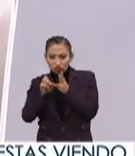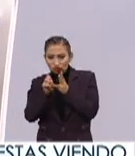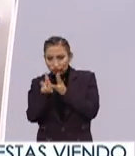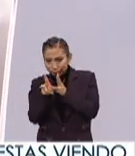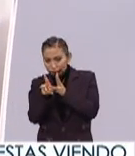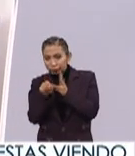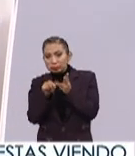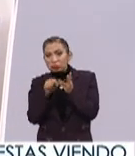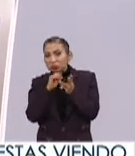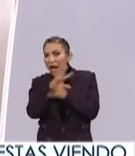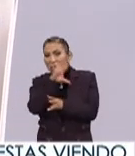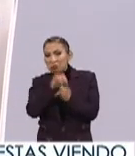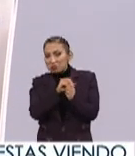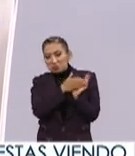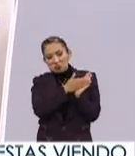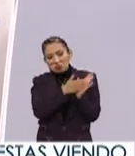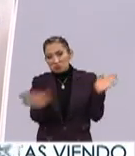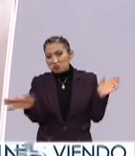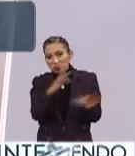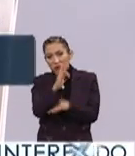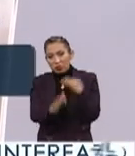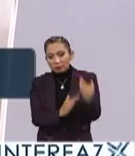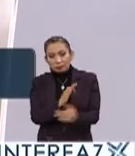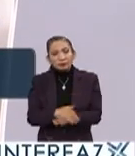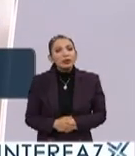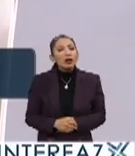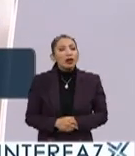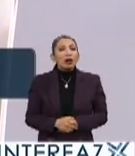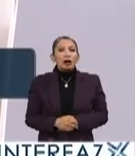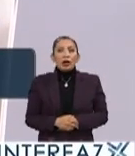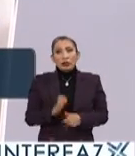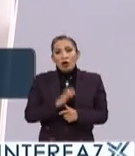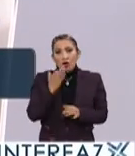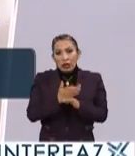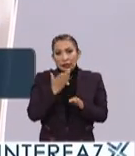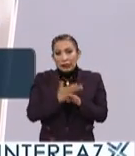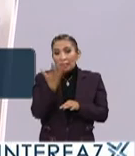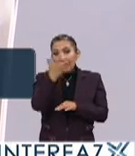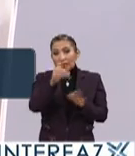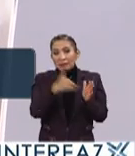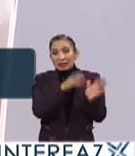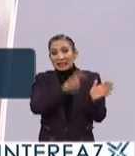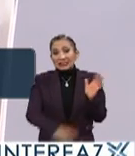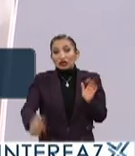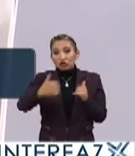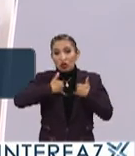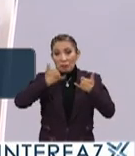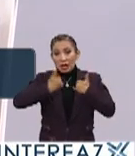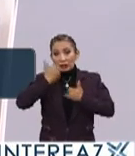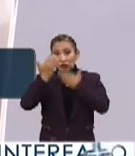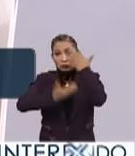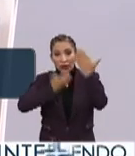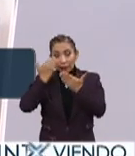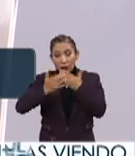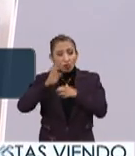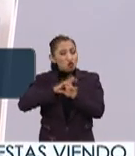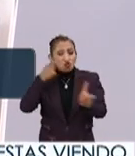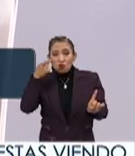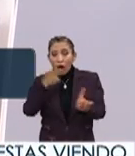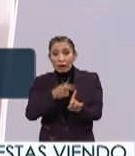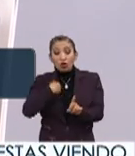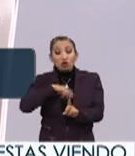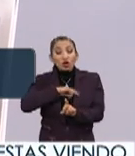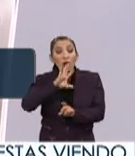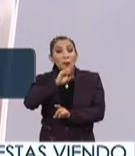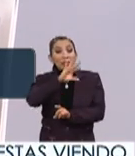y pues prácticamente estamos cumpliendo todo. Entonces, actualmente son 10,300 muchachos. La particularidad nuestra